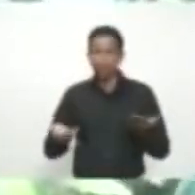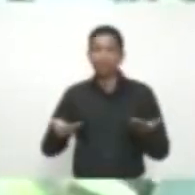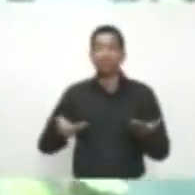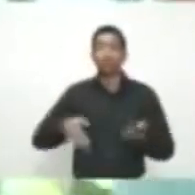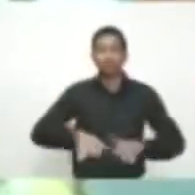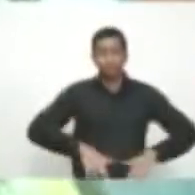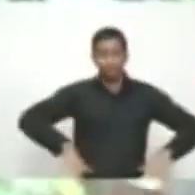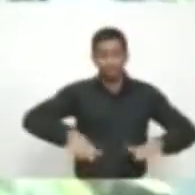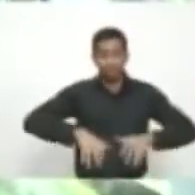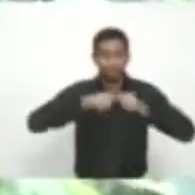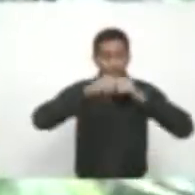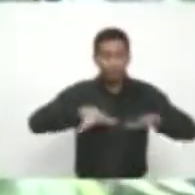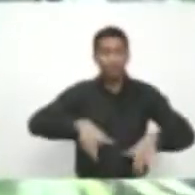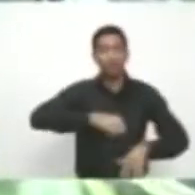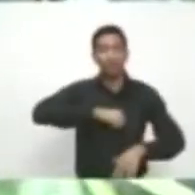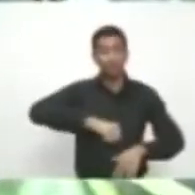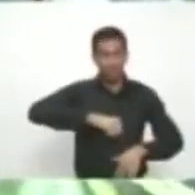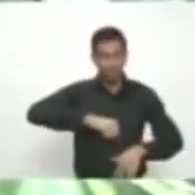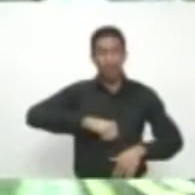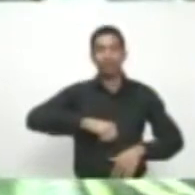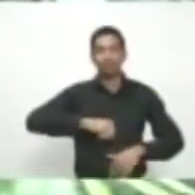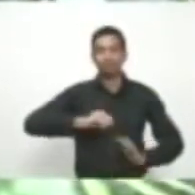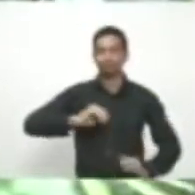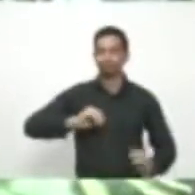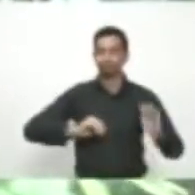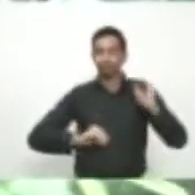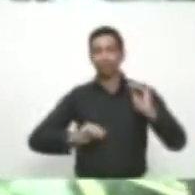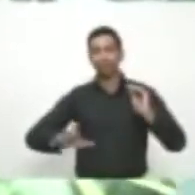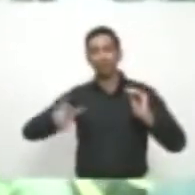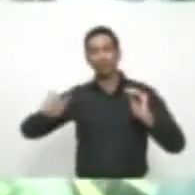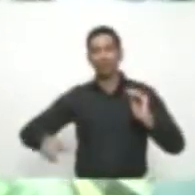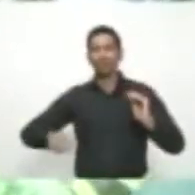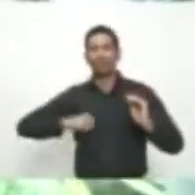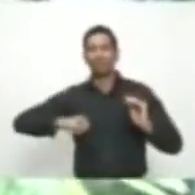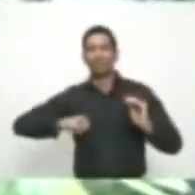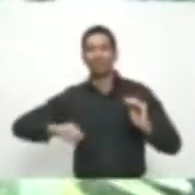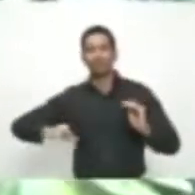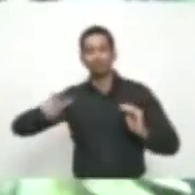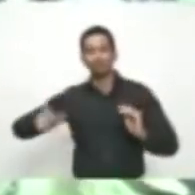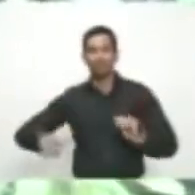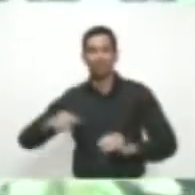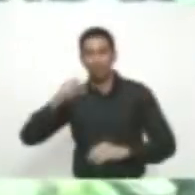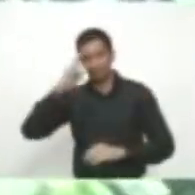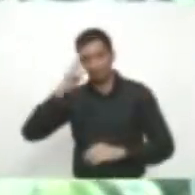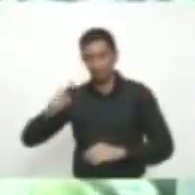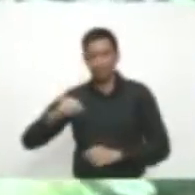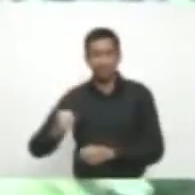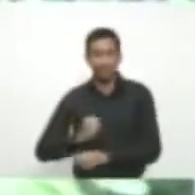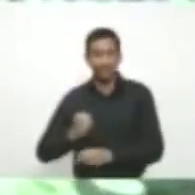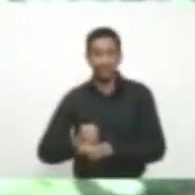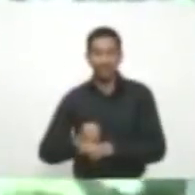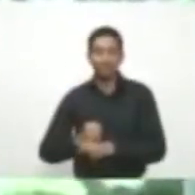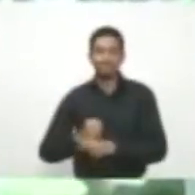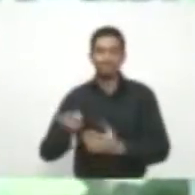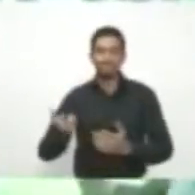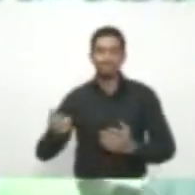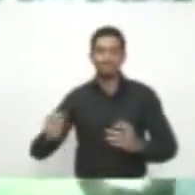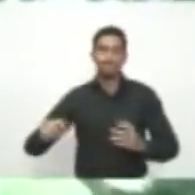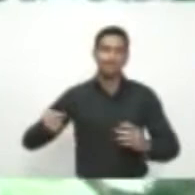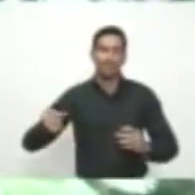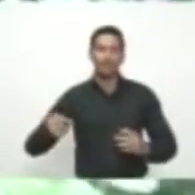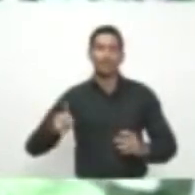derecho colectivo prevalecería sobre el derecho fundamental al trabajo de esta señora, realmente la respuesta es negativa. O sea, la medida de la